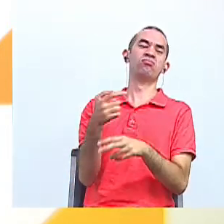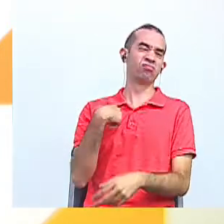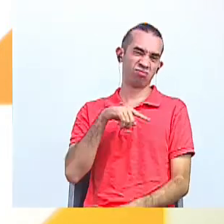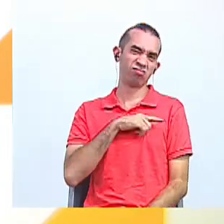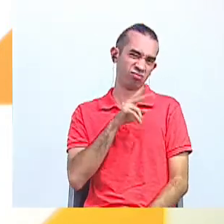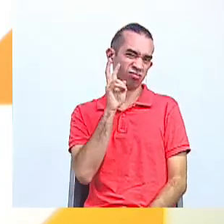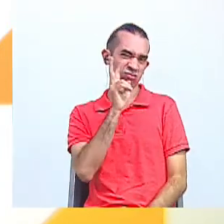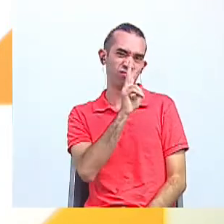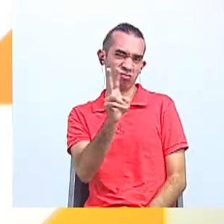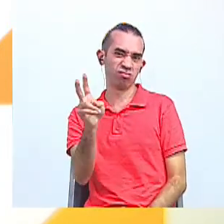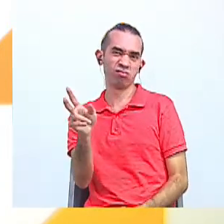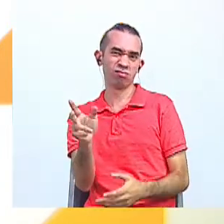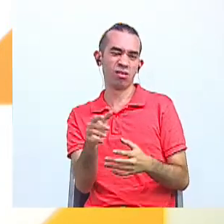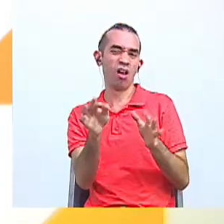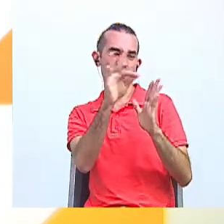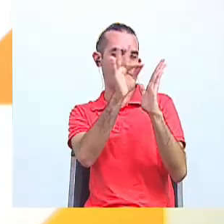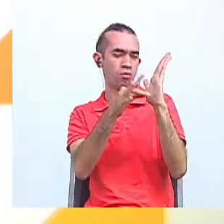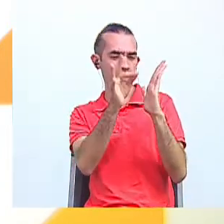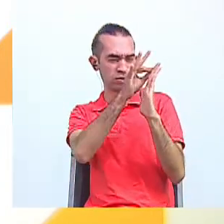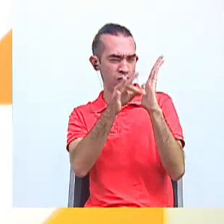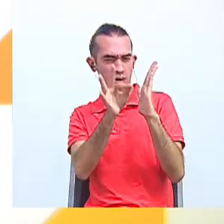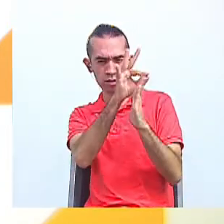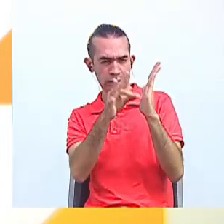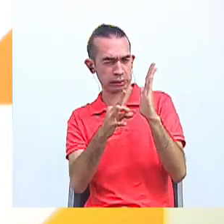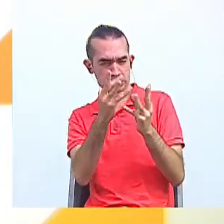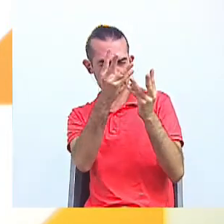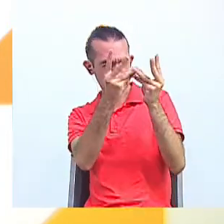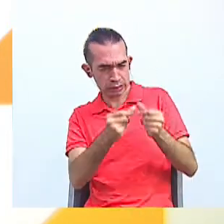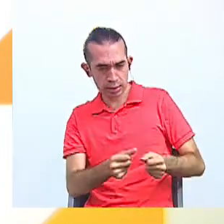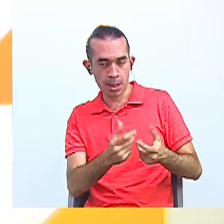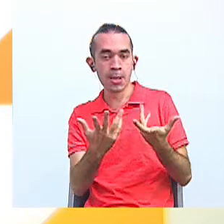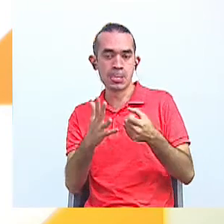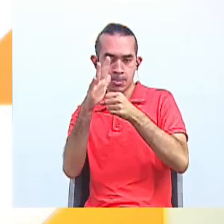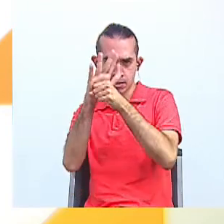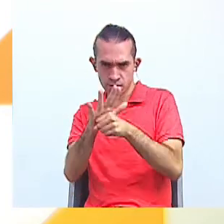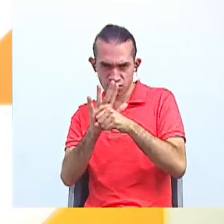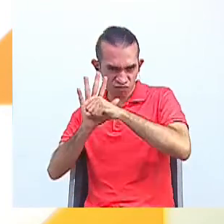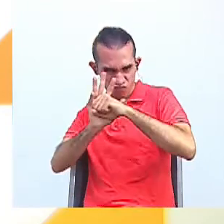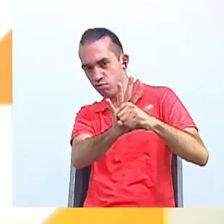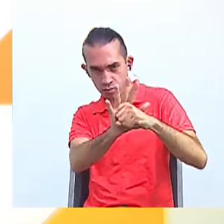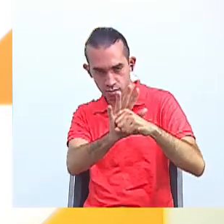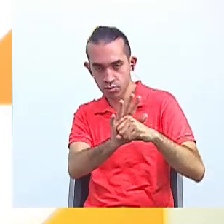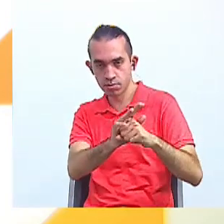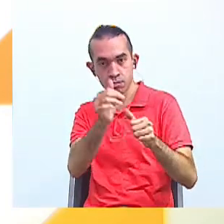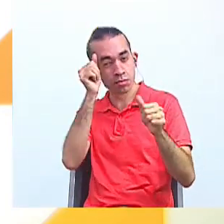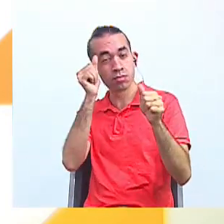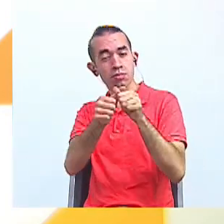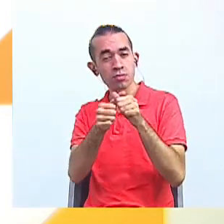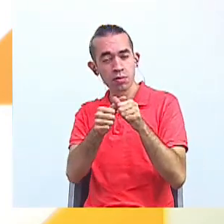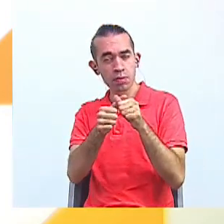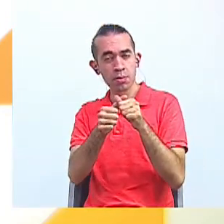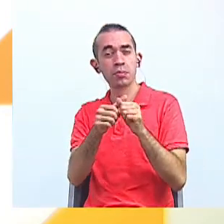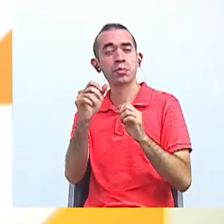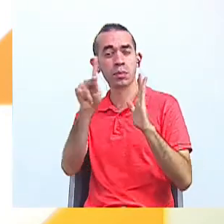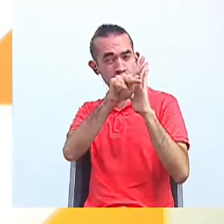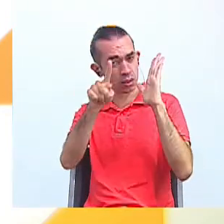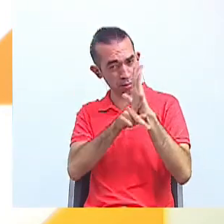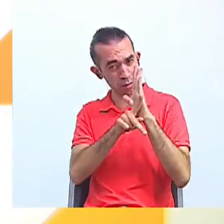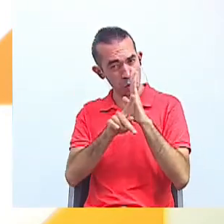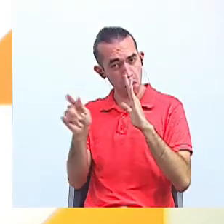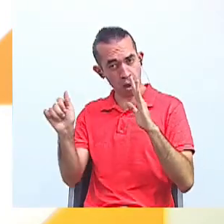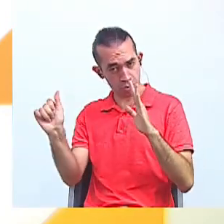comúnmente hacemos por medio de fórmulas, que es calcular la fuerza de empuje. Porque recordemos qué dice el principio de